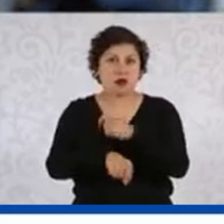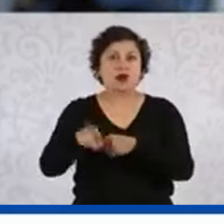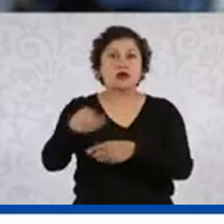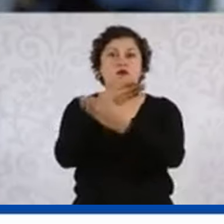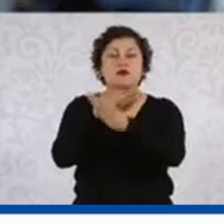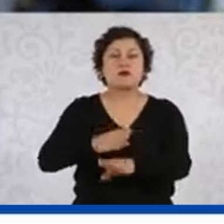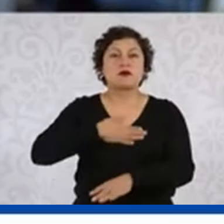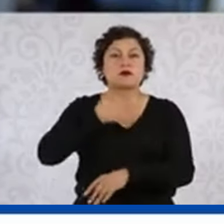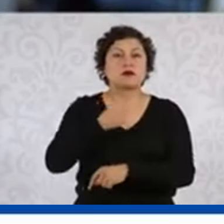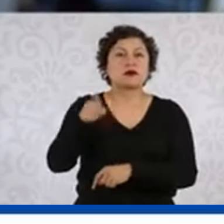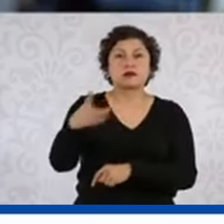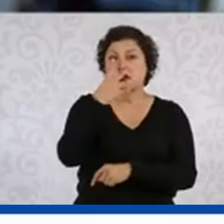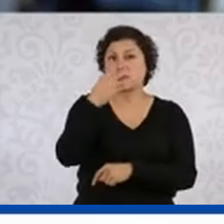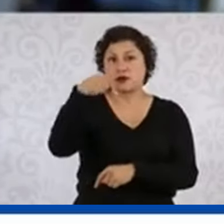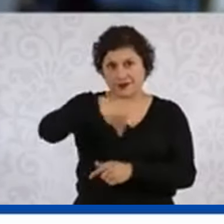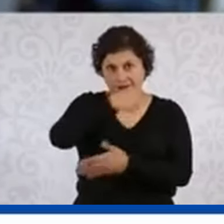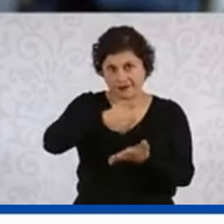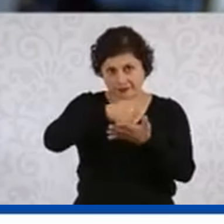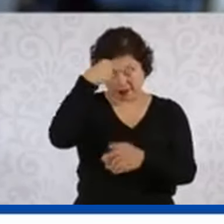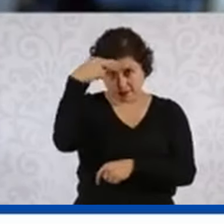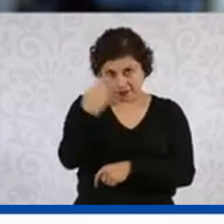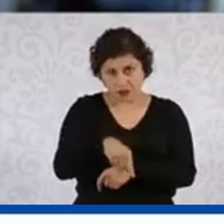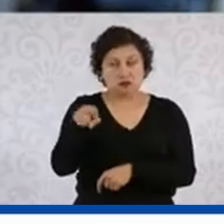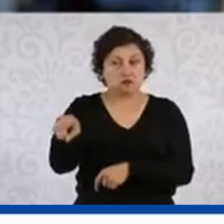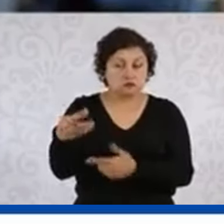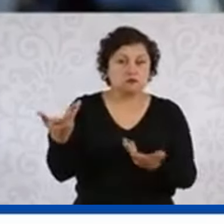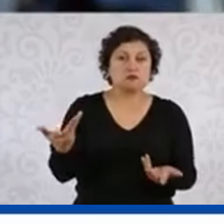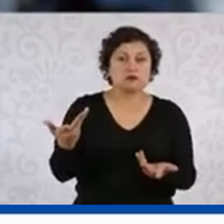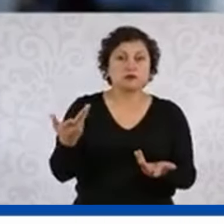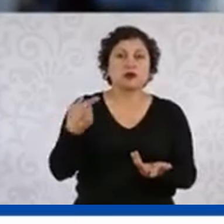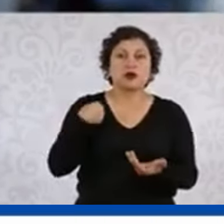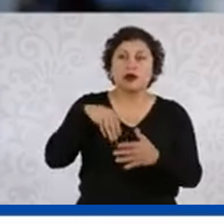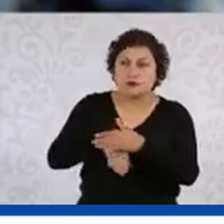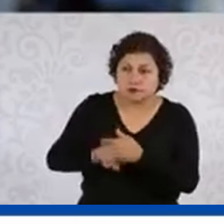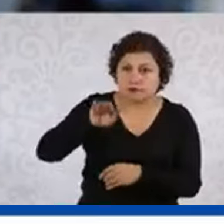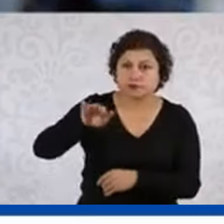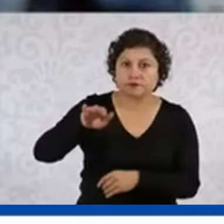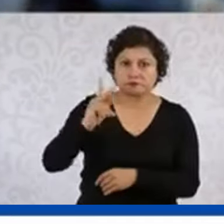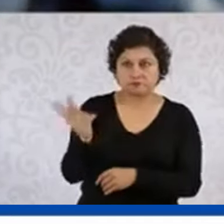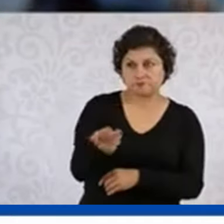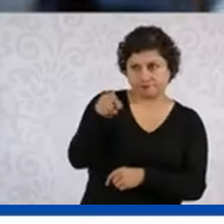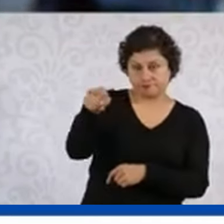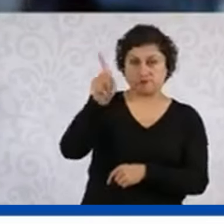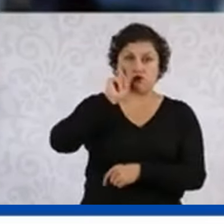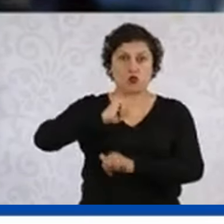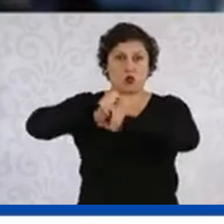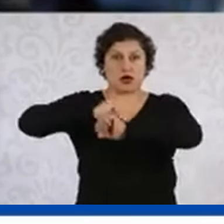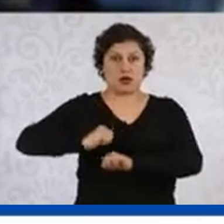aquí en la Ciudad de México, y lo que nos dice la gerente de ese banco, porque ya la consultamos, es que